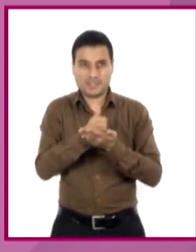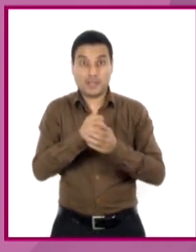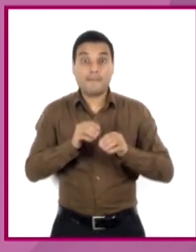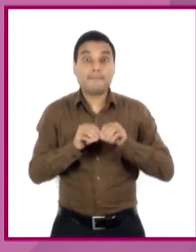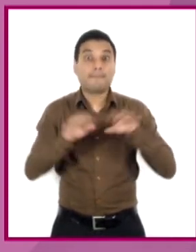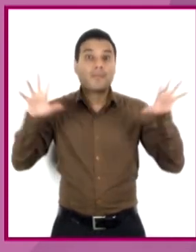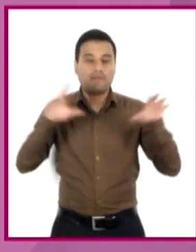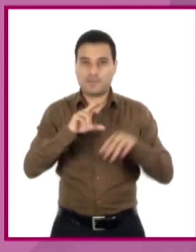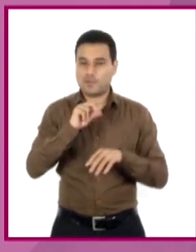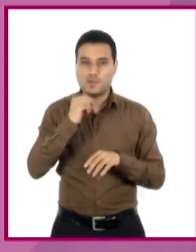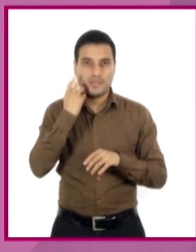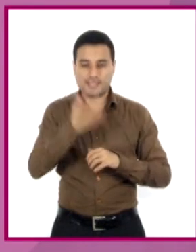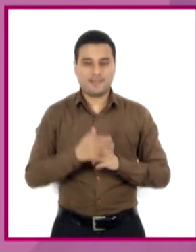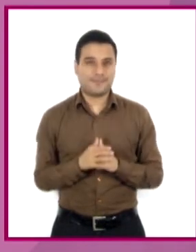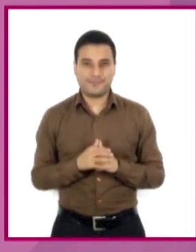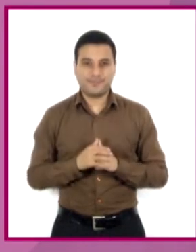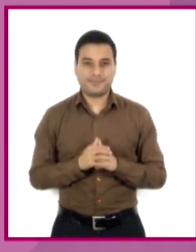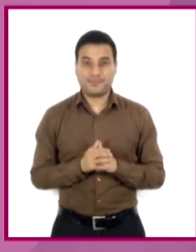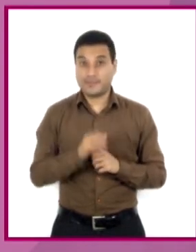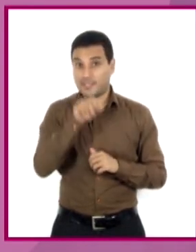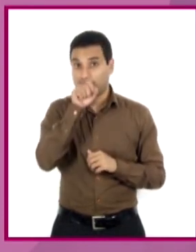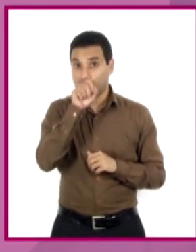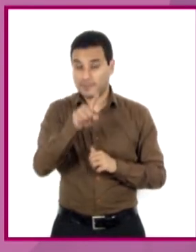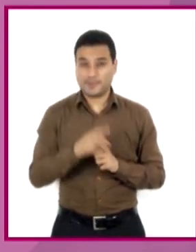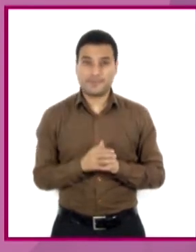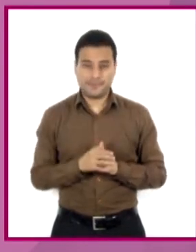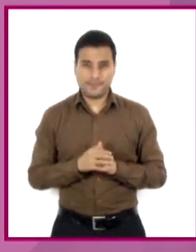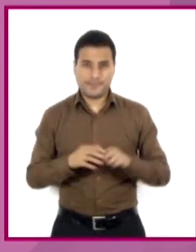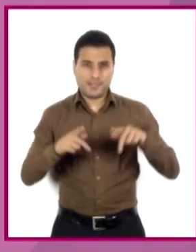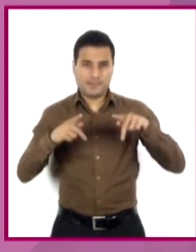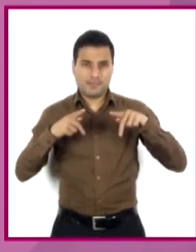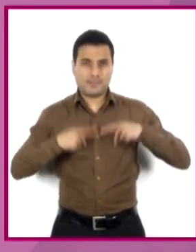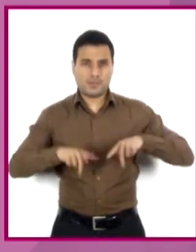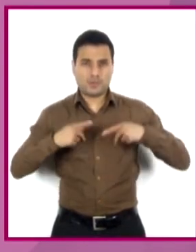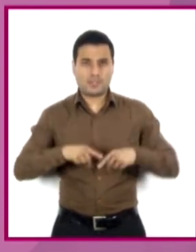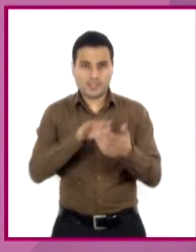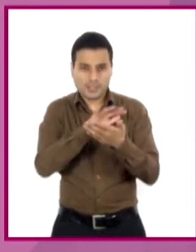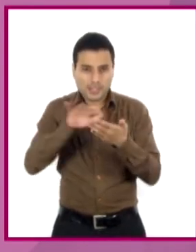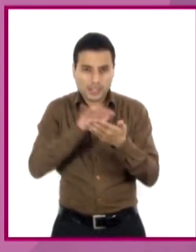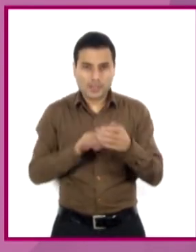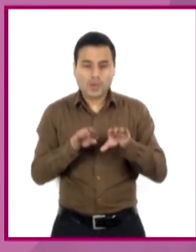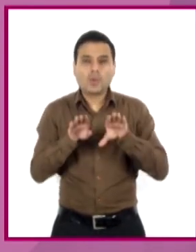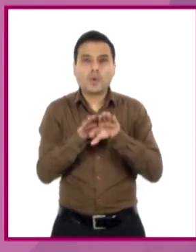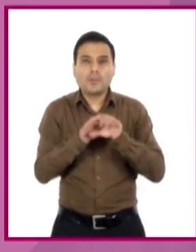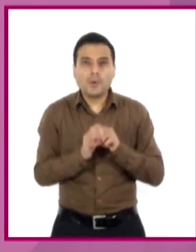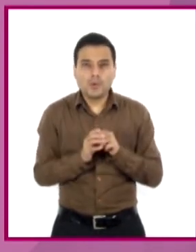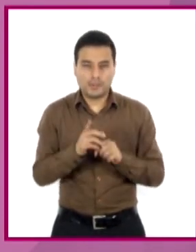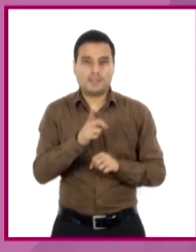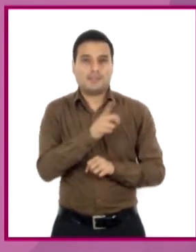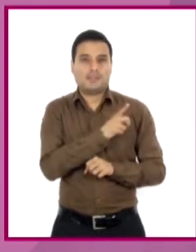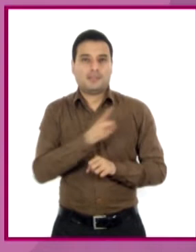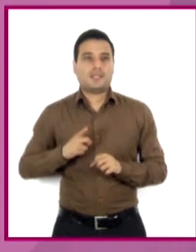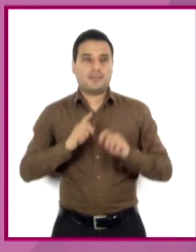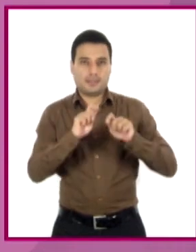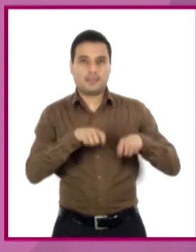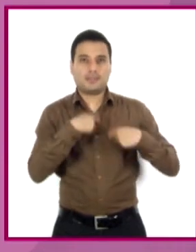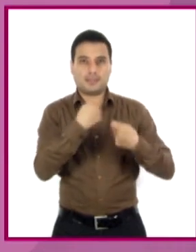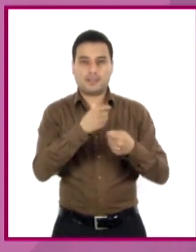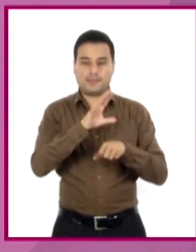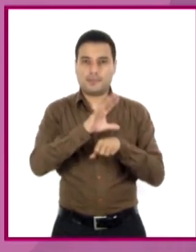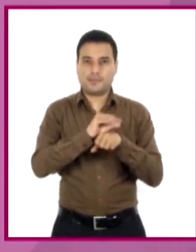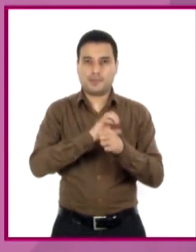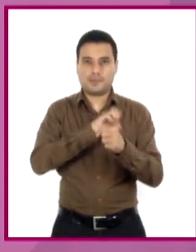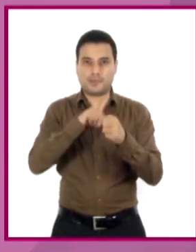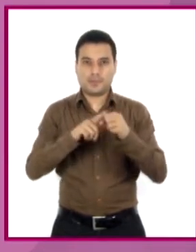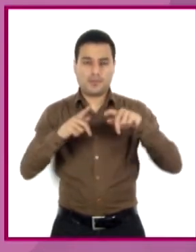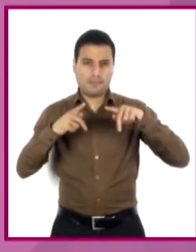difundido. Además, para leer los libros prohibidos, era necesario tener un permiso especial. Solo